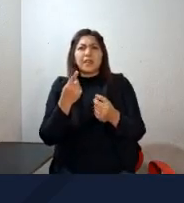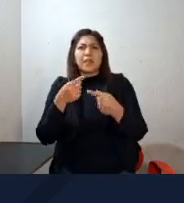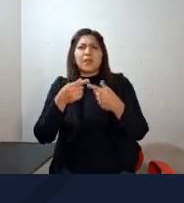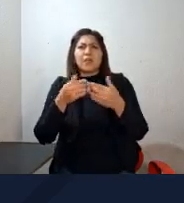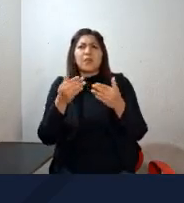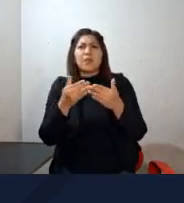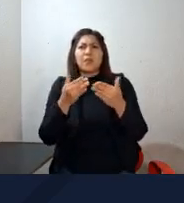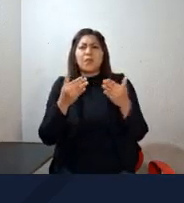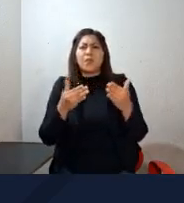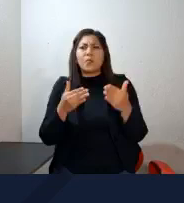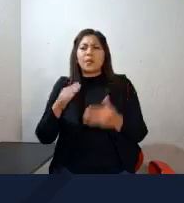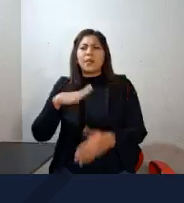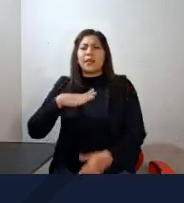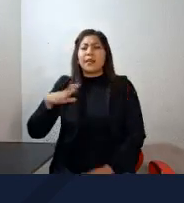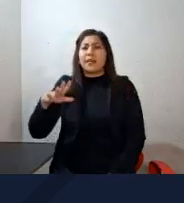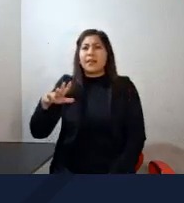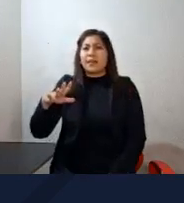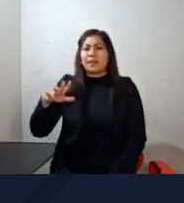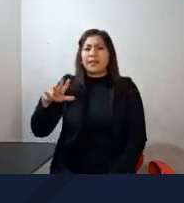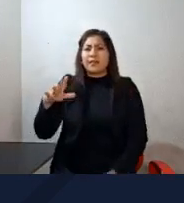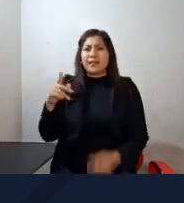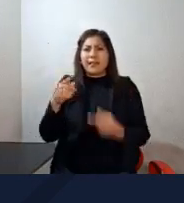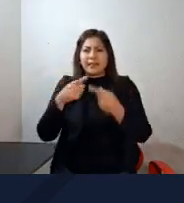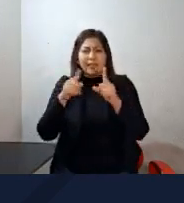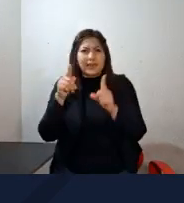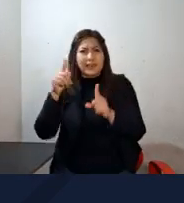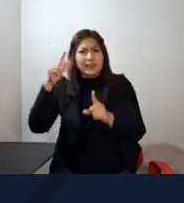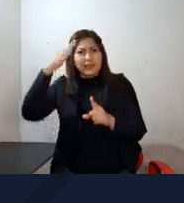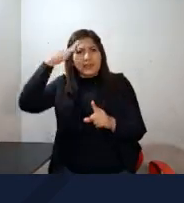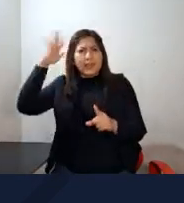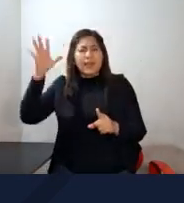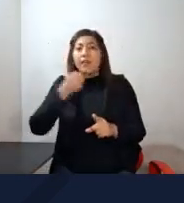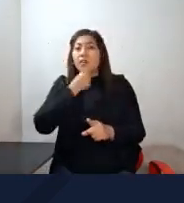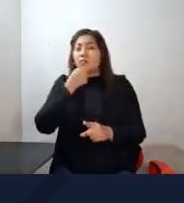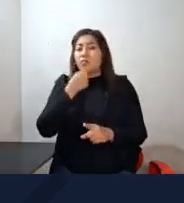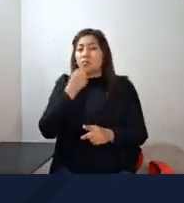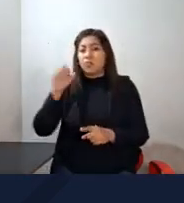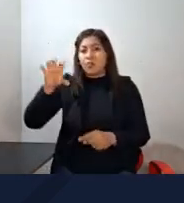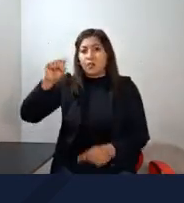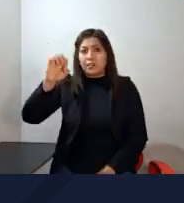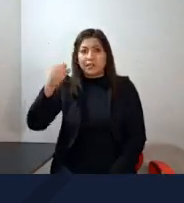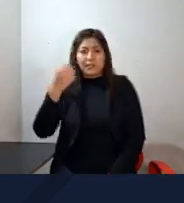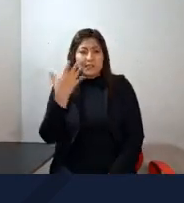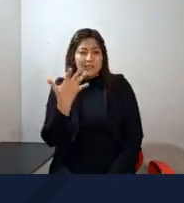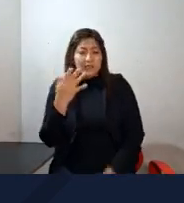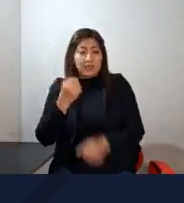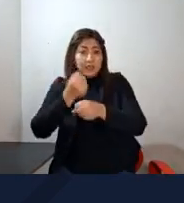años y el testamento adulto mayor, mayor de 65 años?